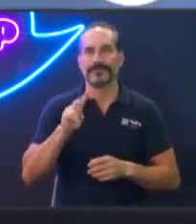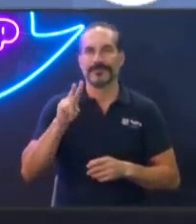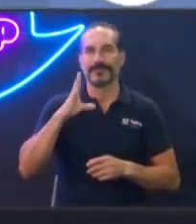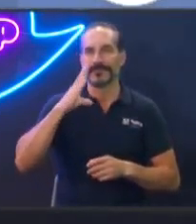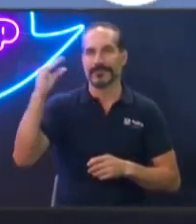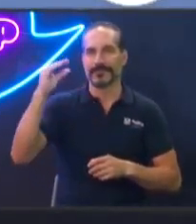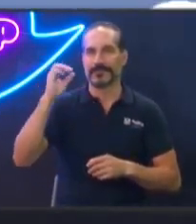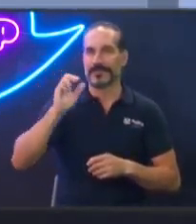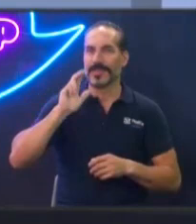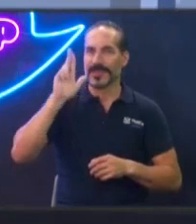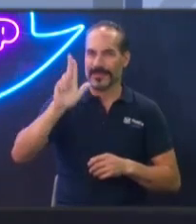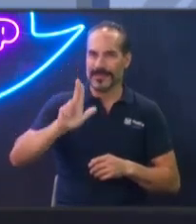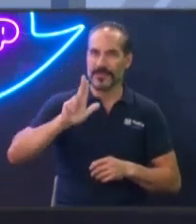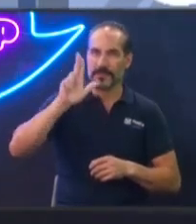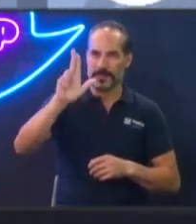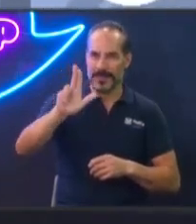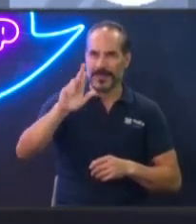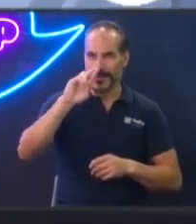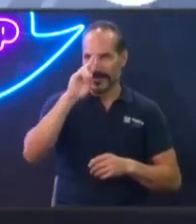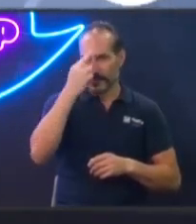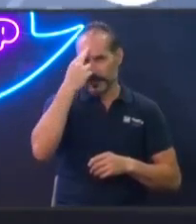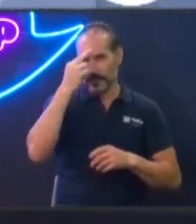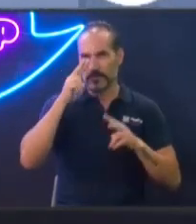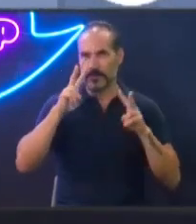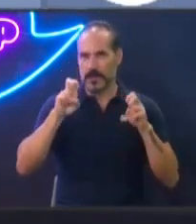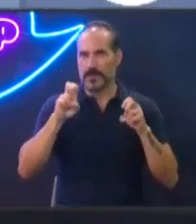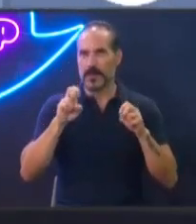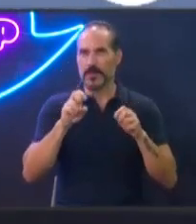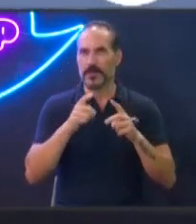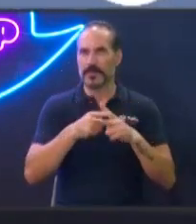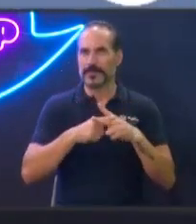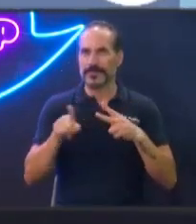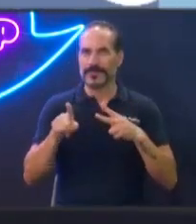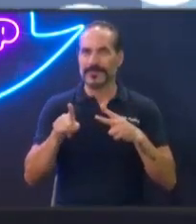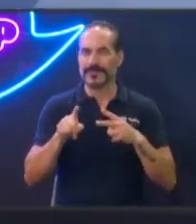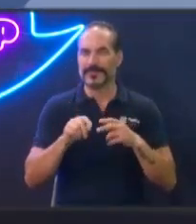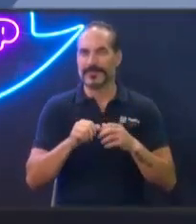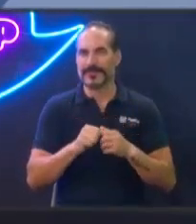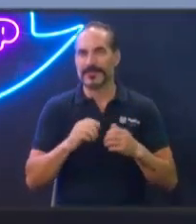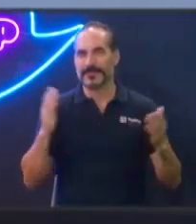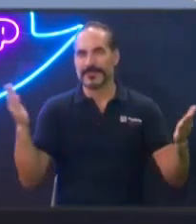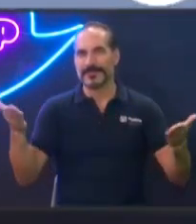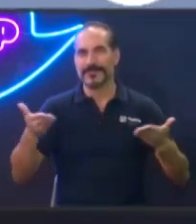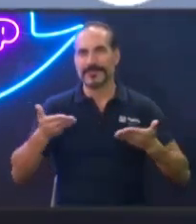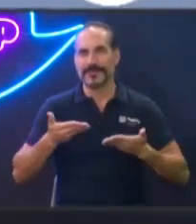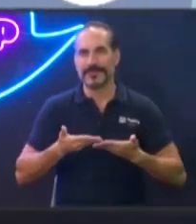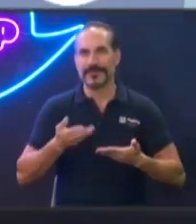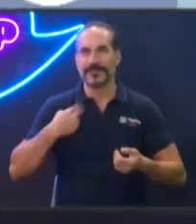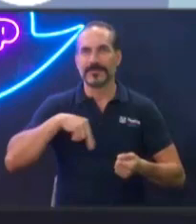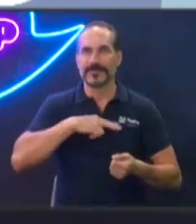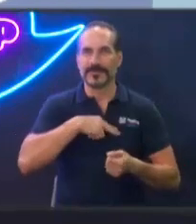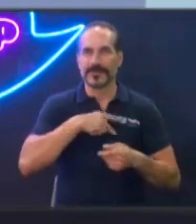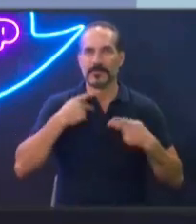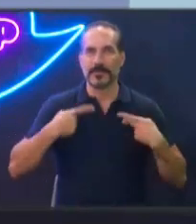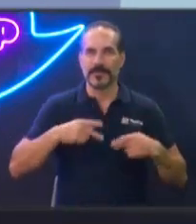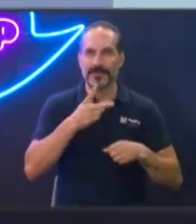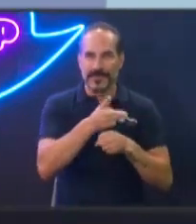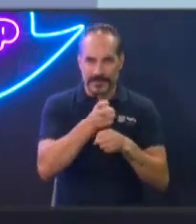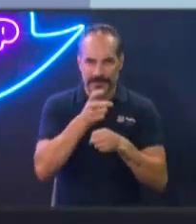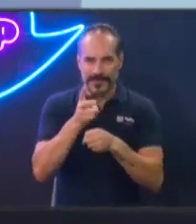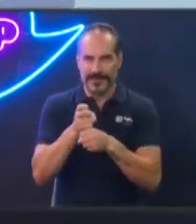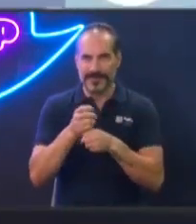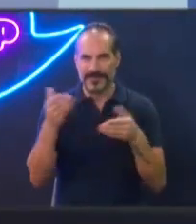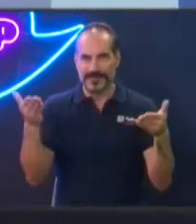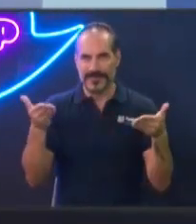martes y bueno sin más preámbulo vamos a la presentación de nuestros invitados iniciamos ya en